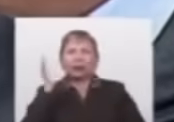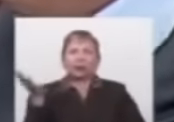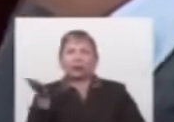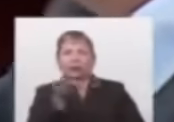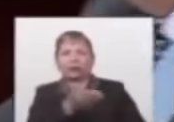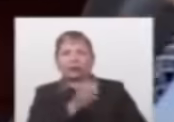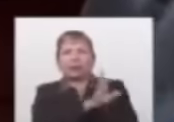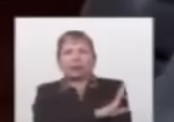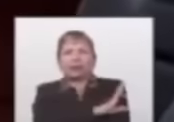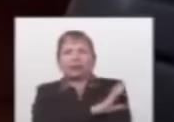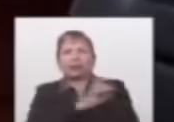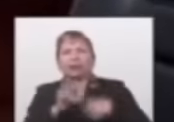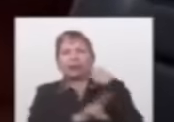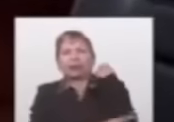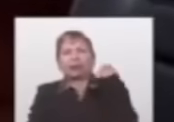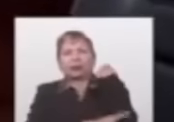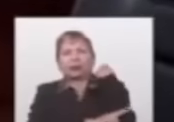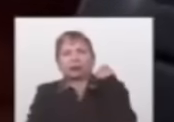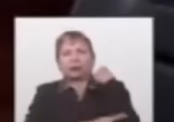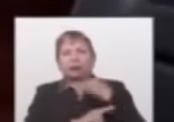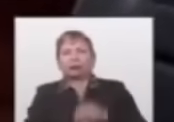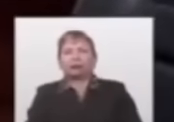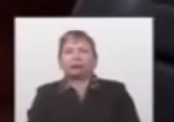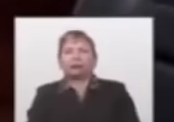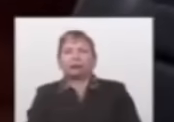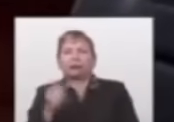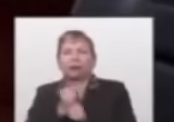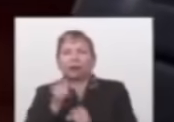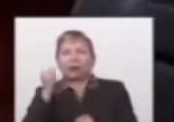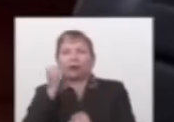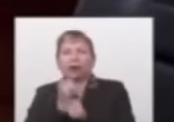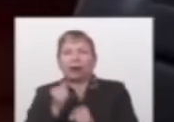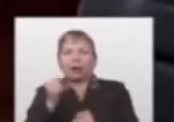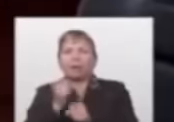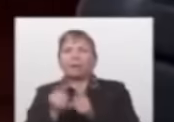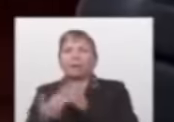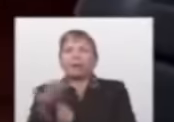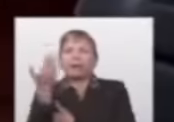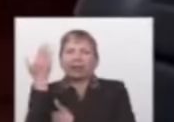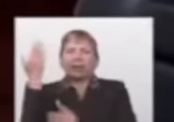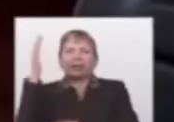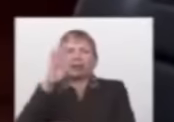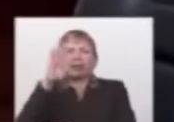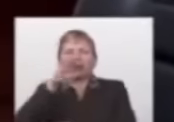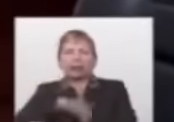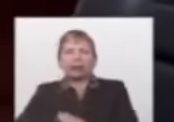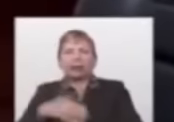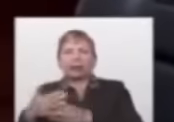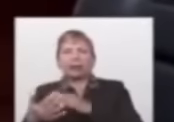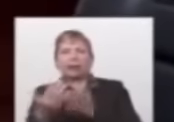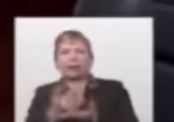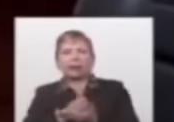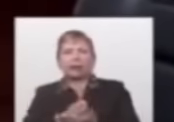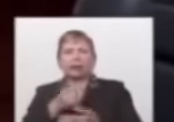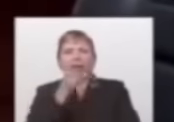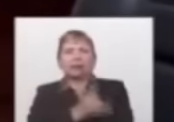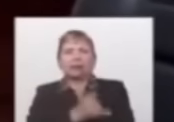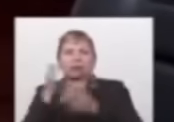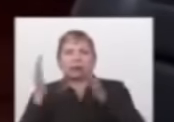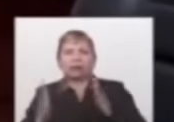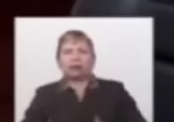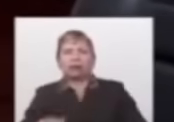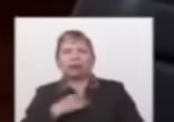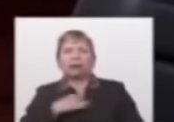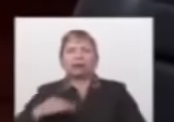los fiscales a nivel nacional. Trabajo mañana y hora para recobrar la institucionalidad